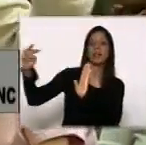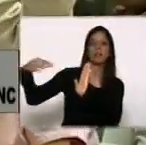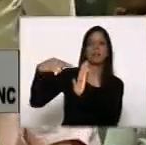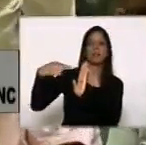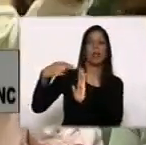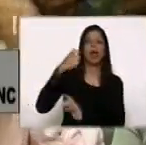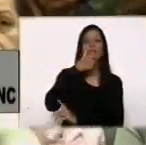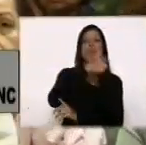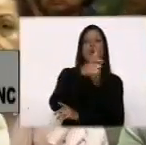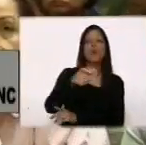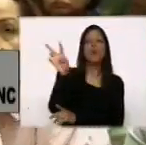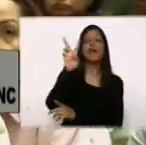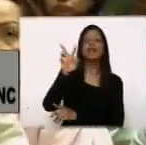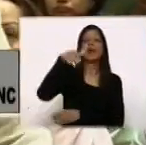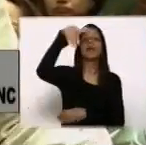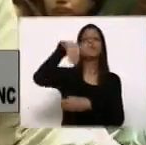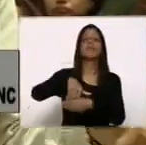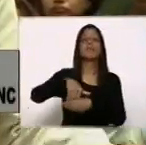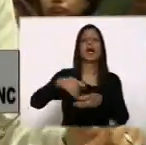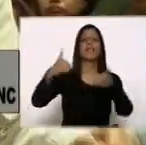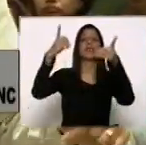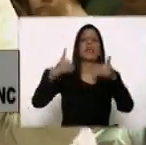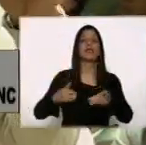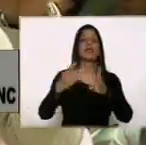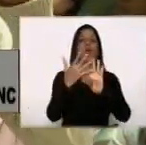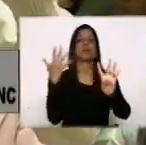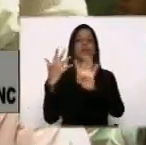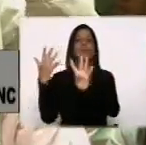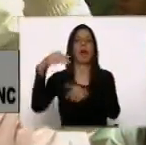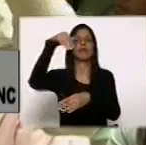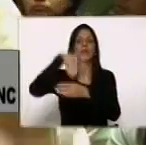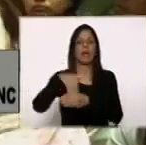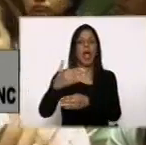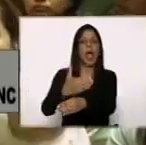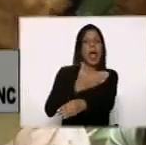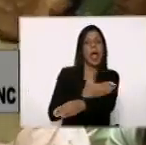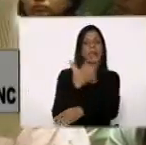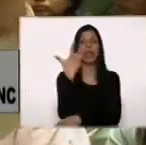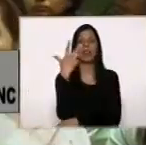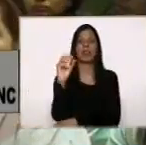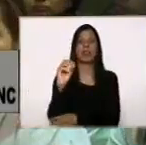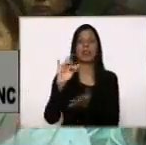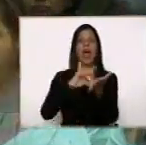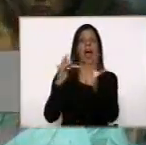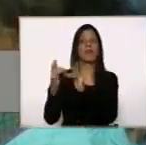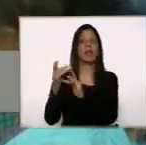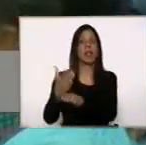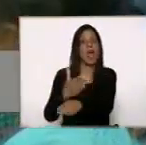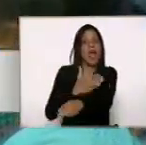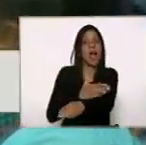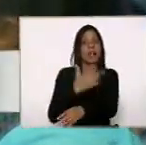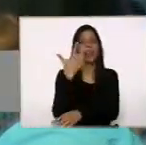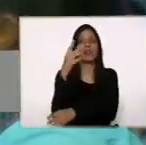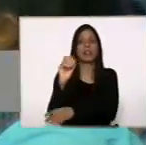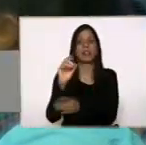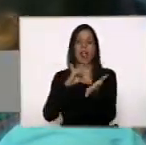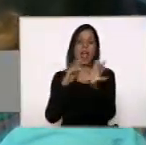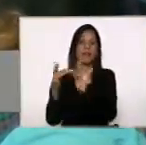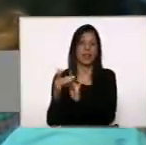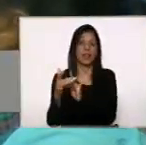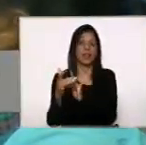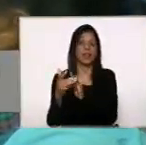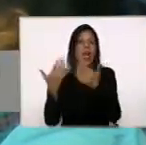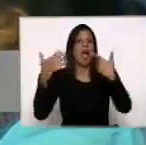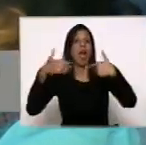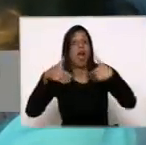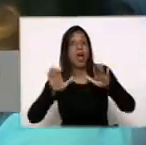donde el pueblo decide, y que va a decidir antes del 30 de abril, estamos seguros que va a ser antes del 30 de abril. Cuidado, y